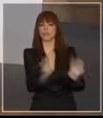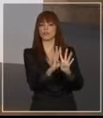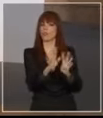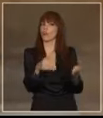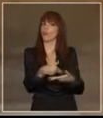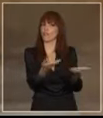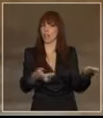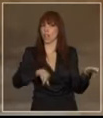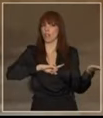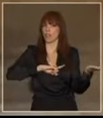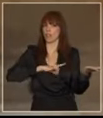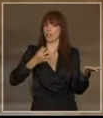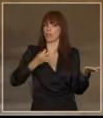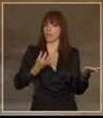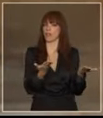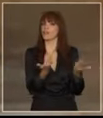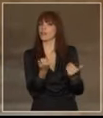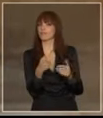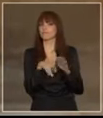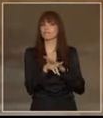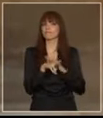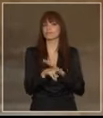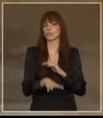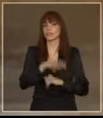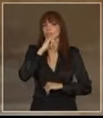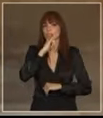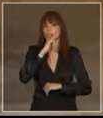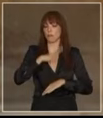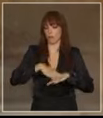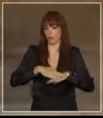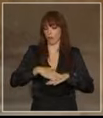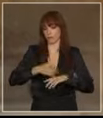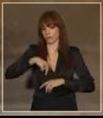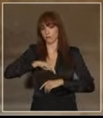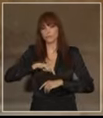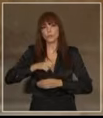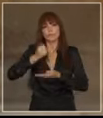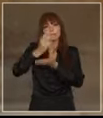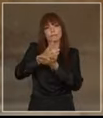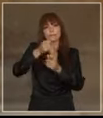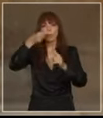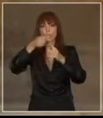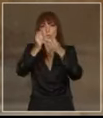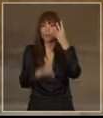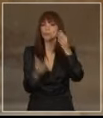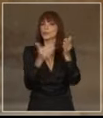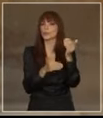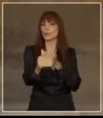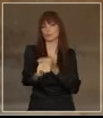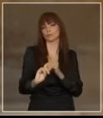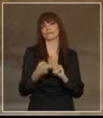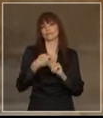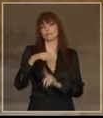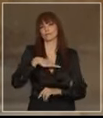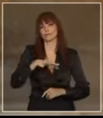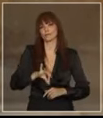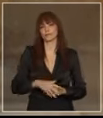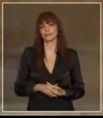los medios necesarios para afrontar los retos que tenemos por delante.